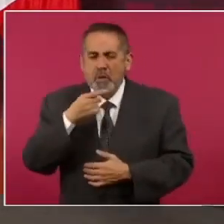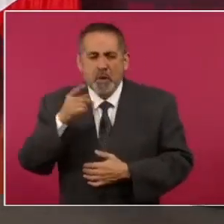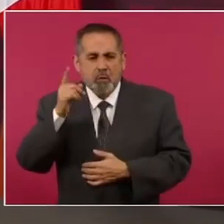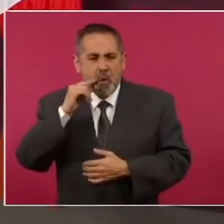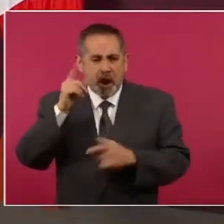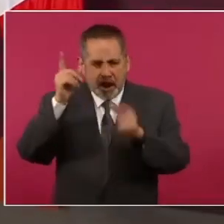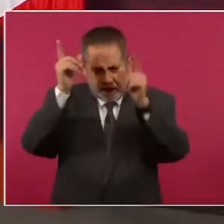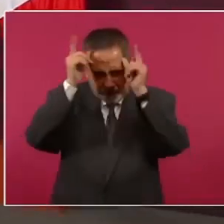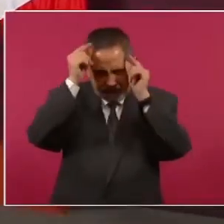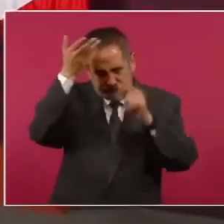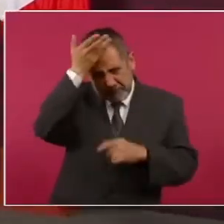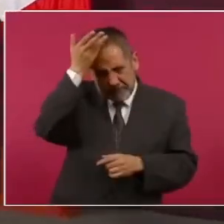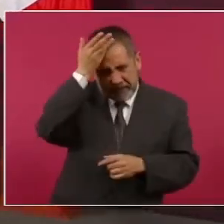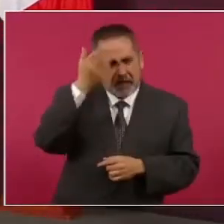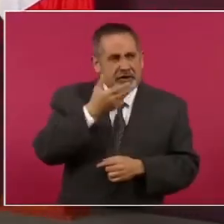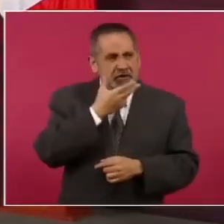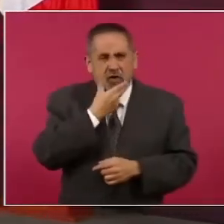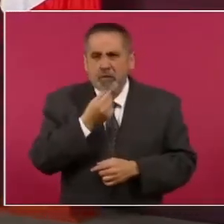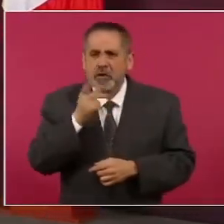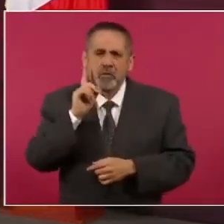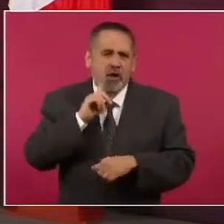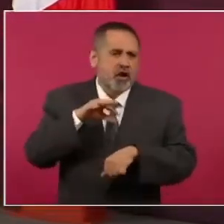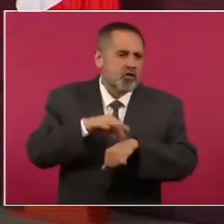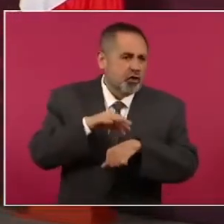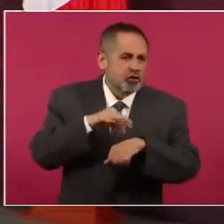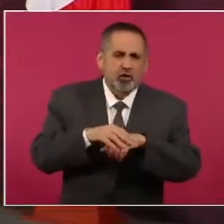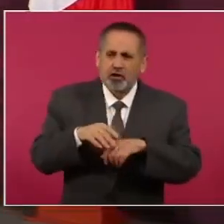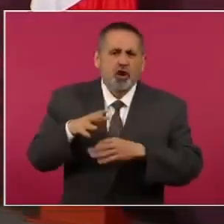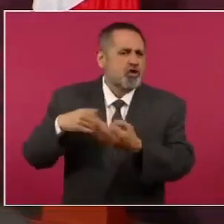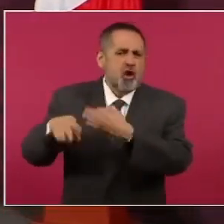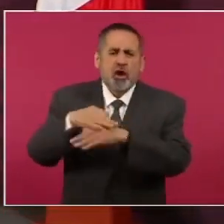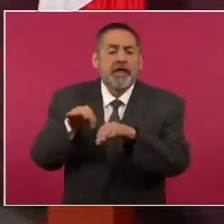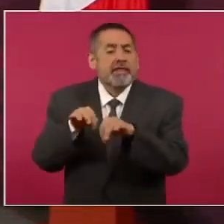enfermeras, médicos, trabajadores